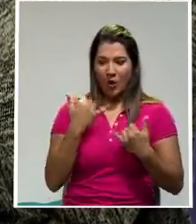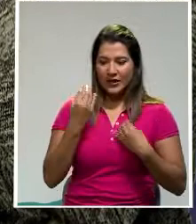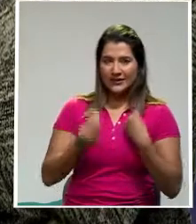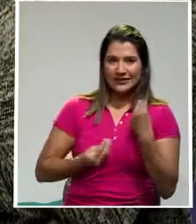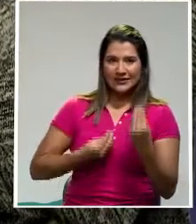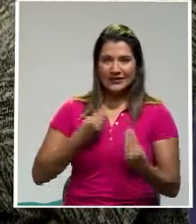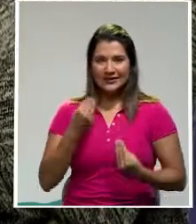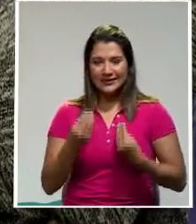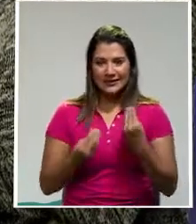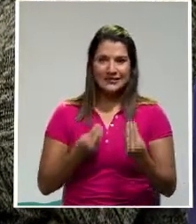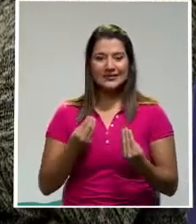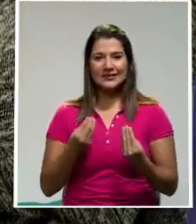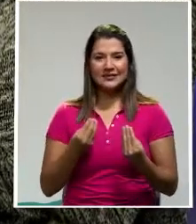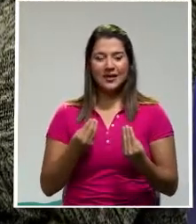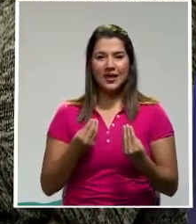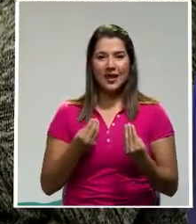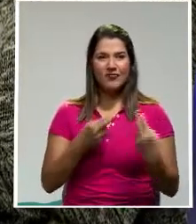cargas.